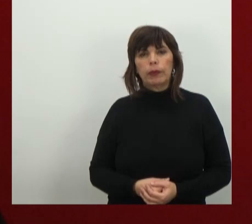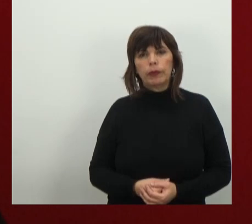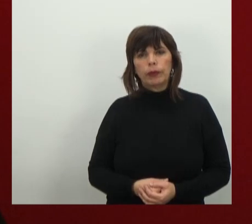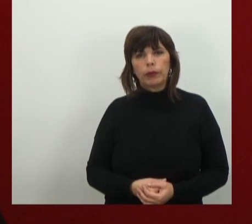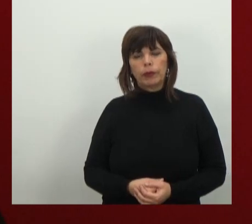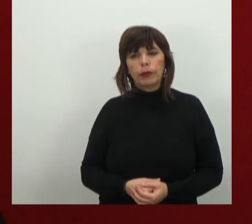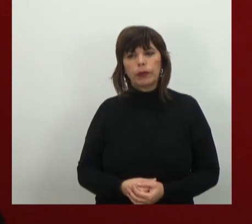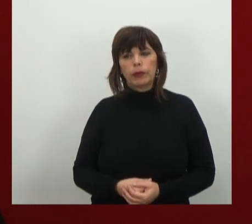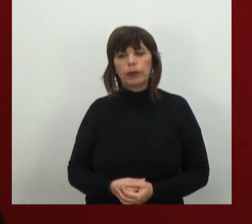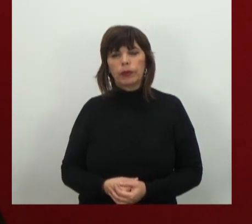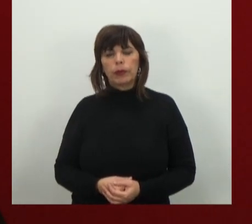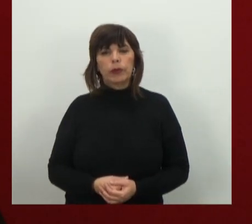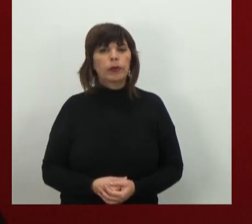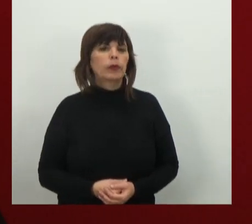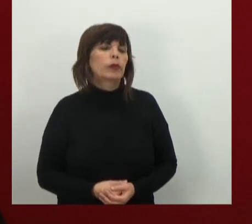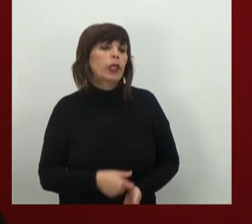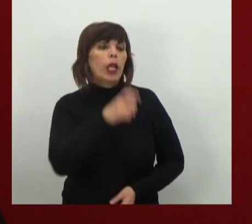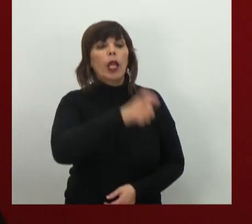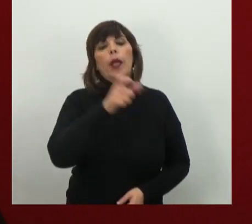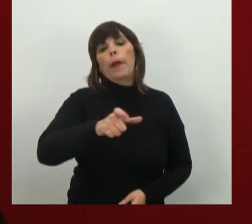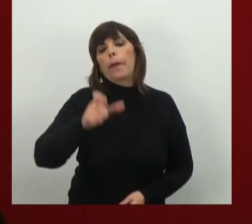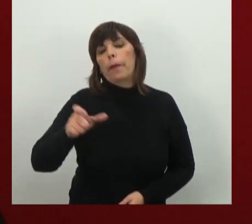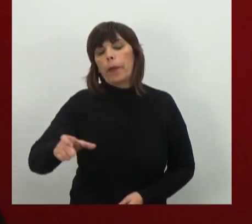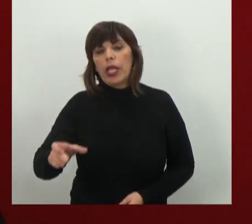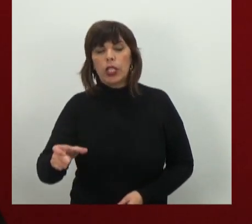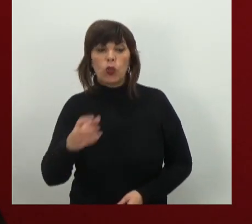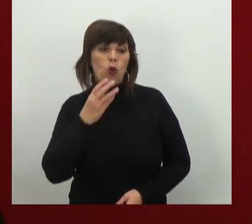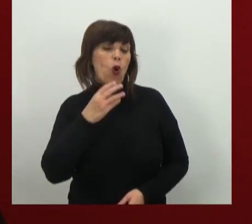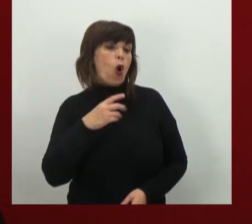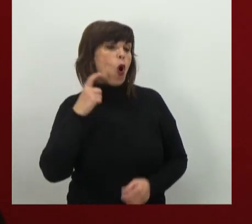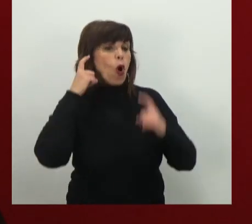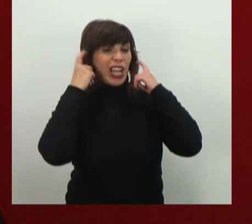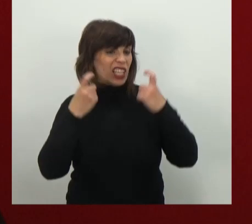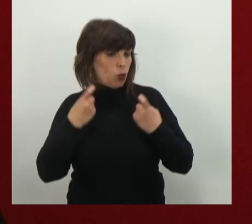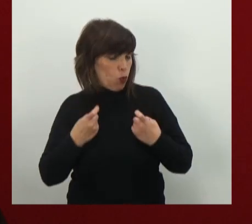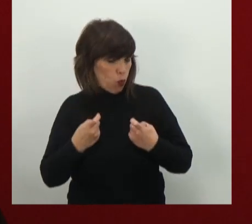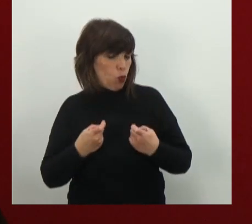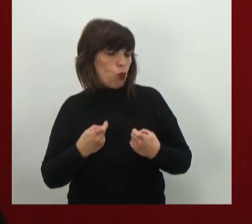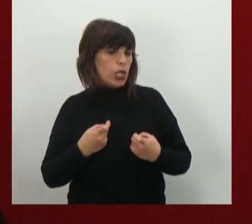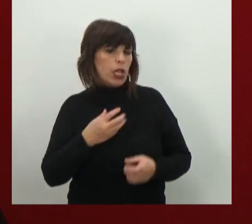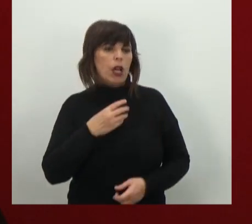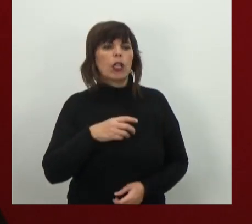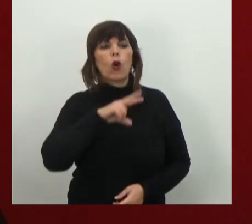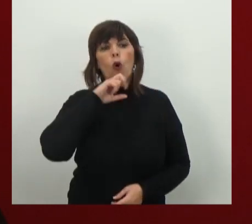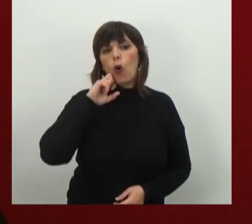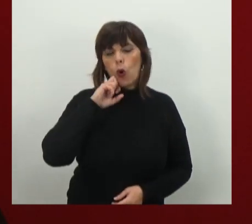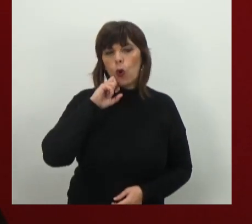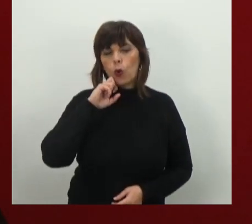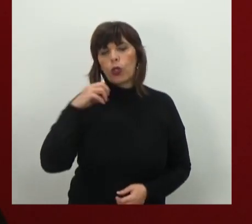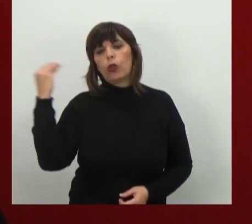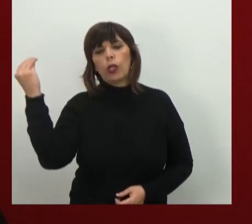Y muchos de los judíos habían venido a Marta y a María para consolarlas por su hermano. Y ahora